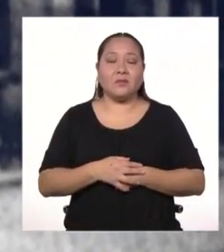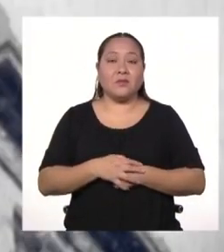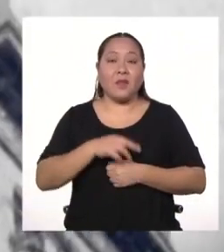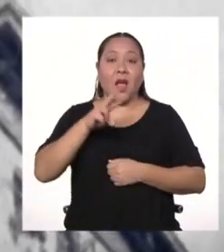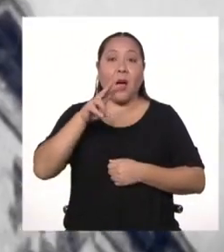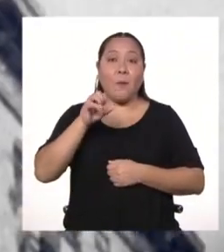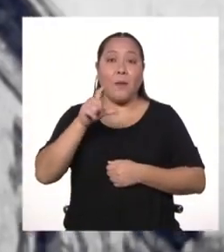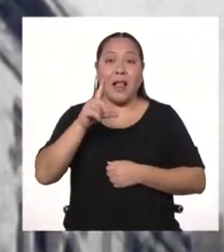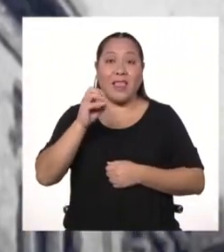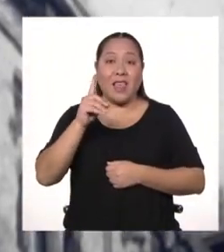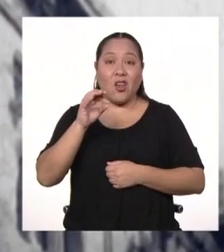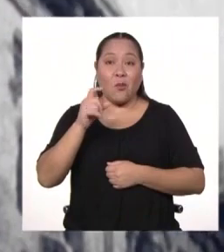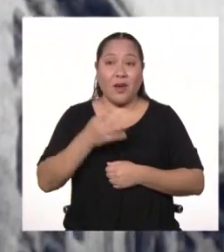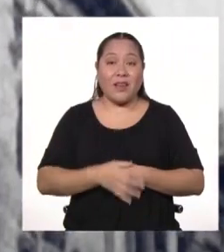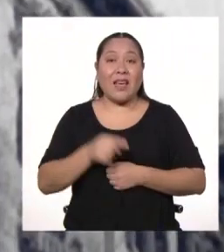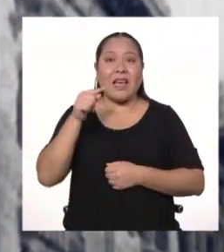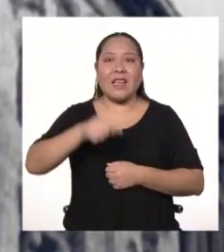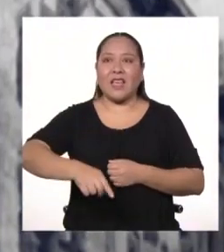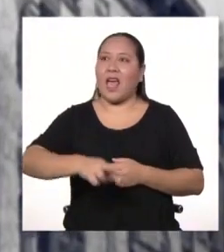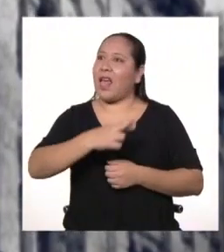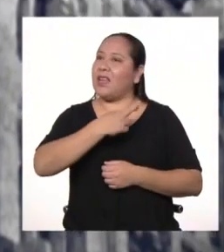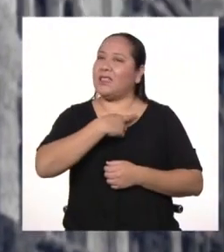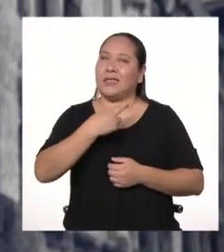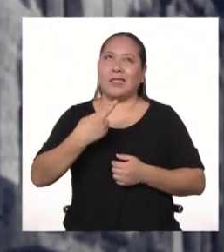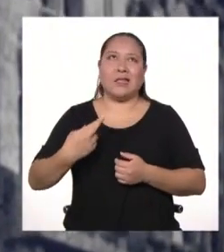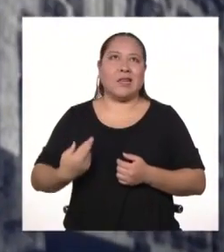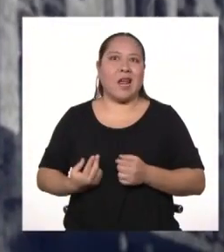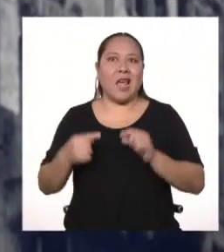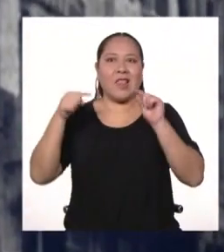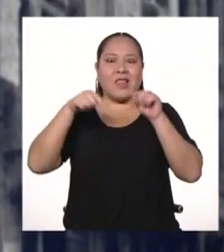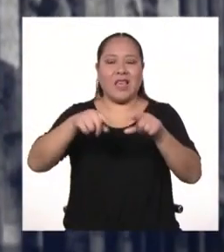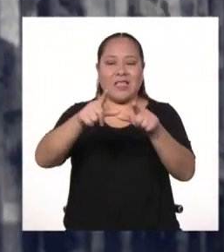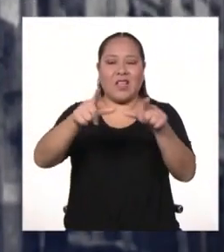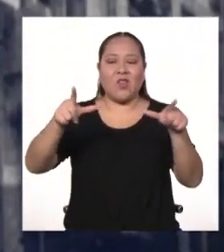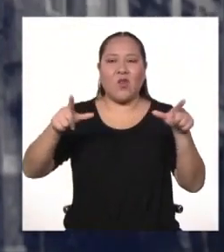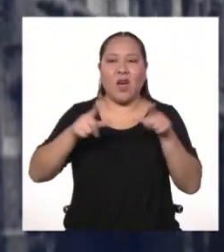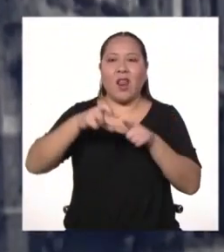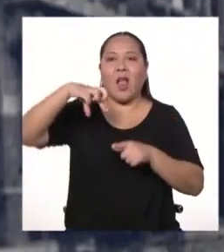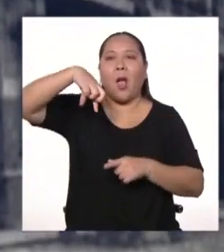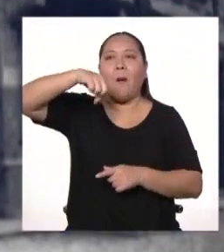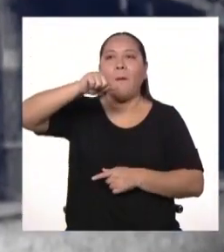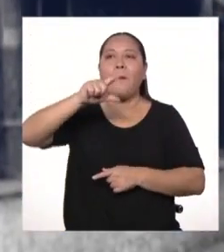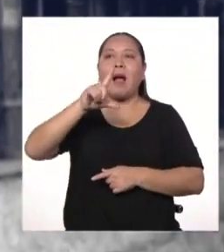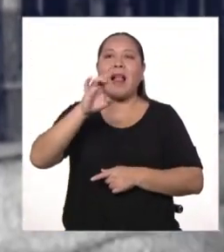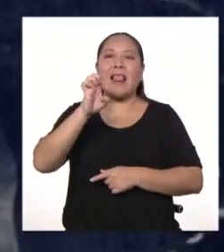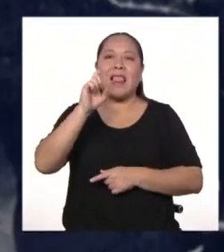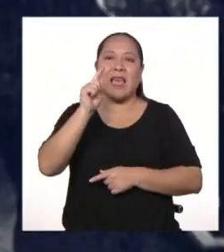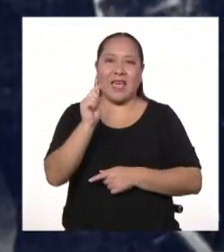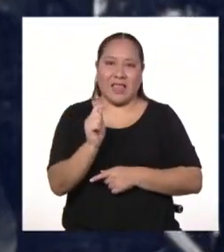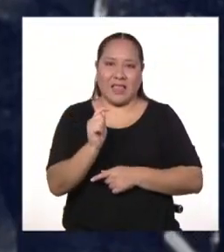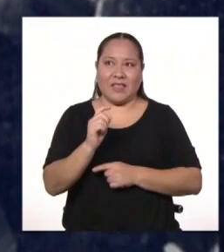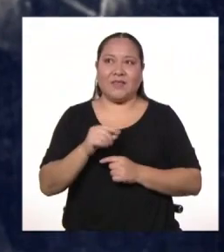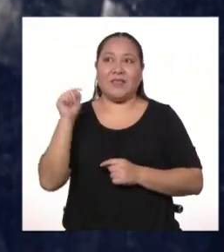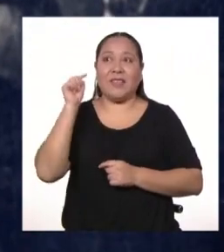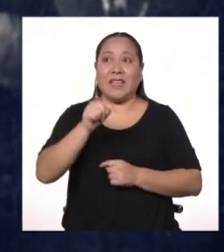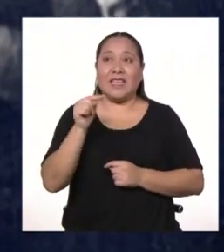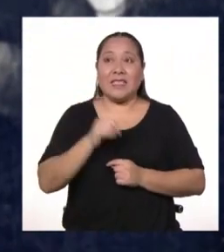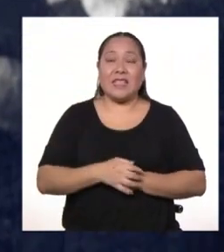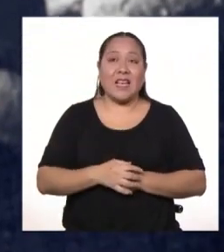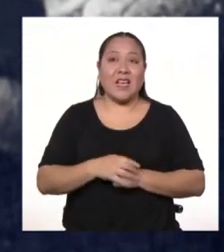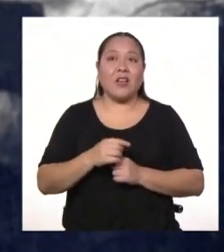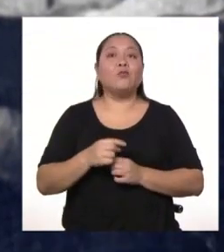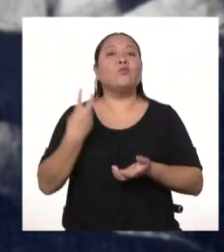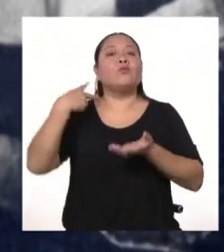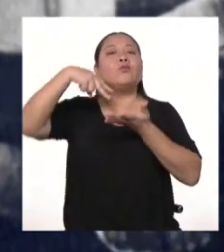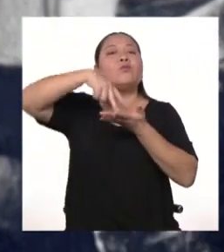Valdelomar era el rey del Palais Concert, la confitería de moda de aquella Lima ilustrada. Sus públicas